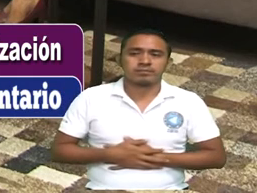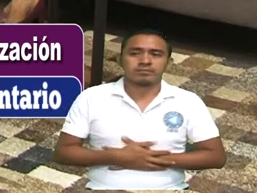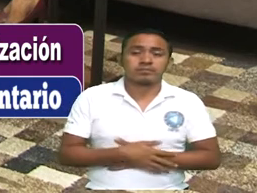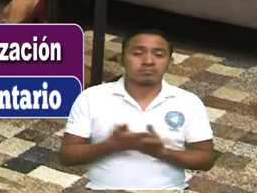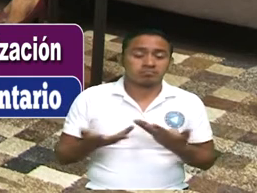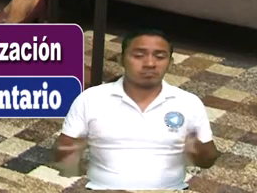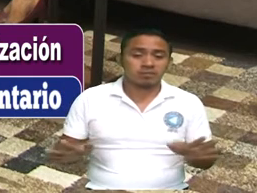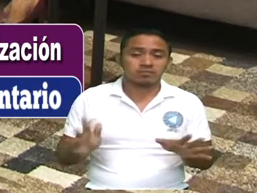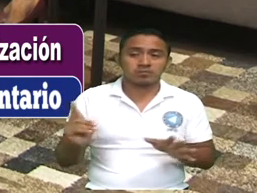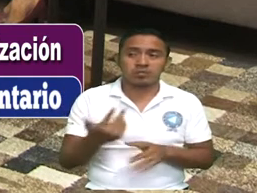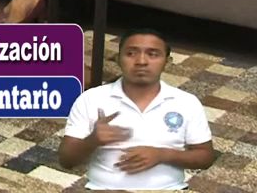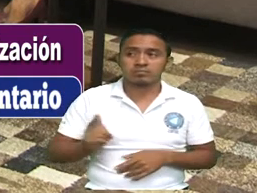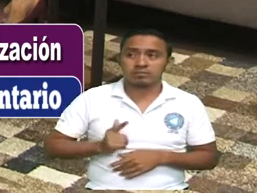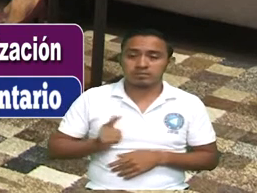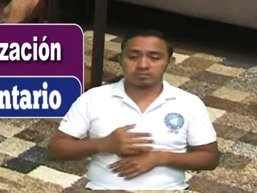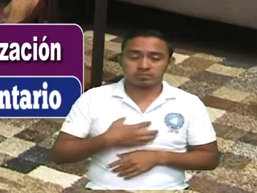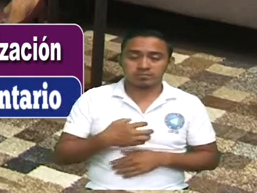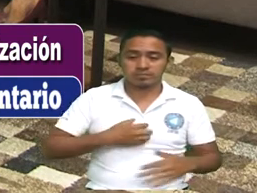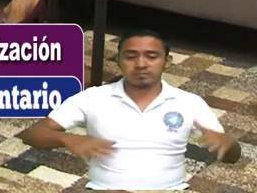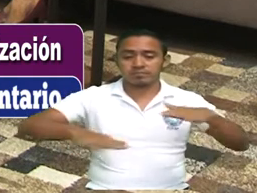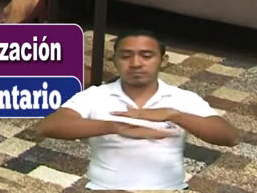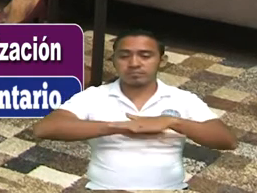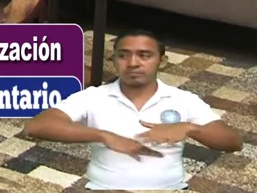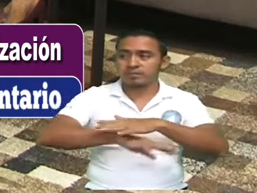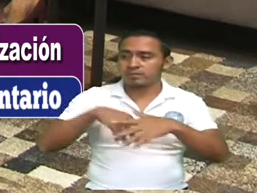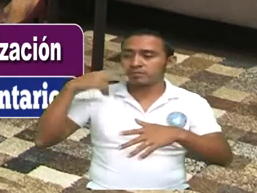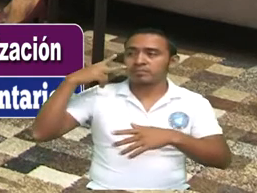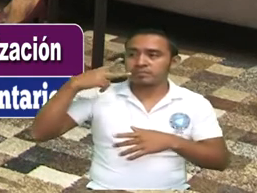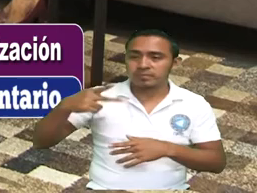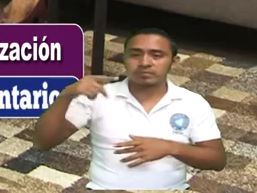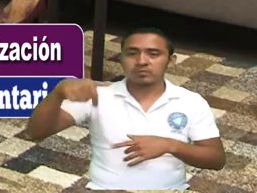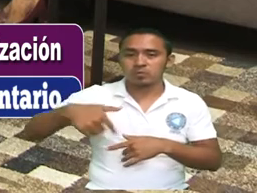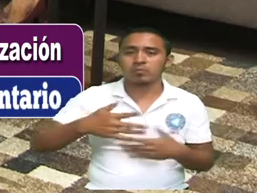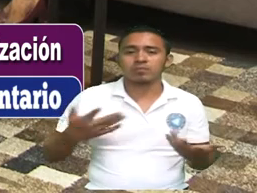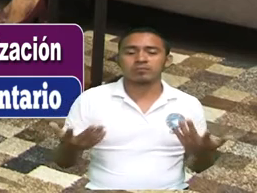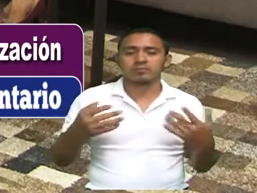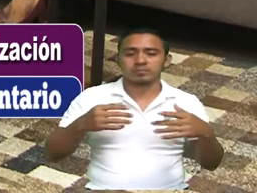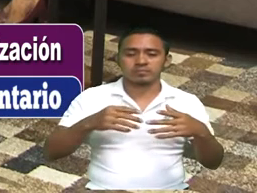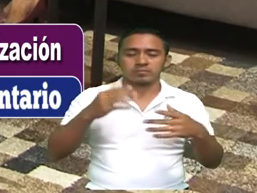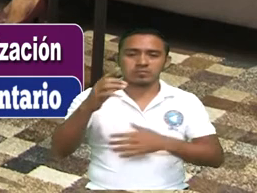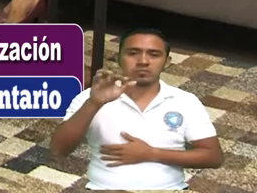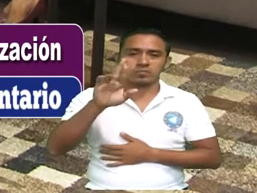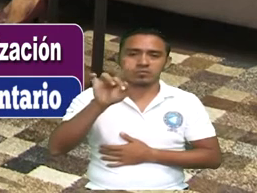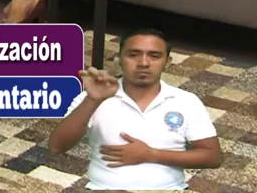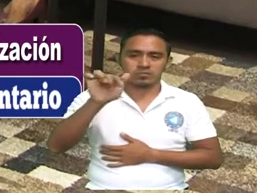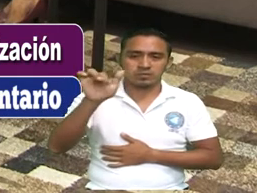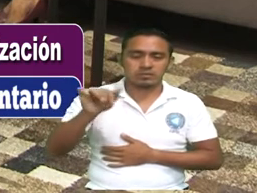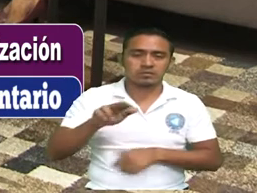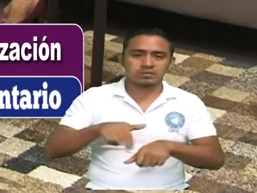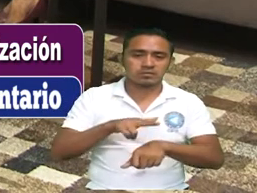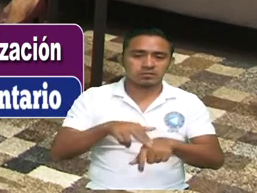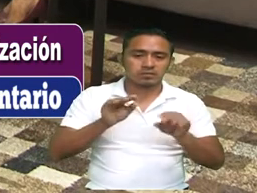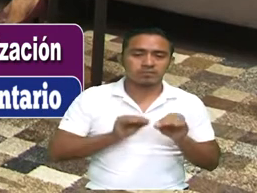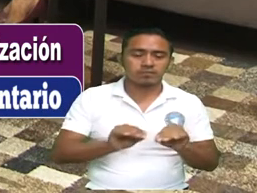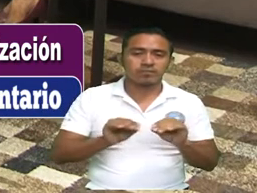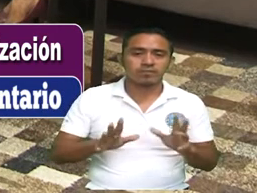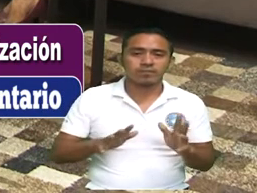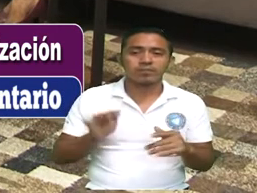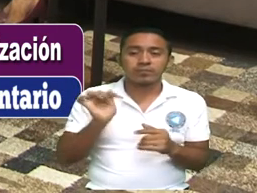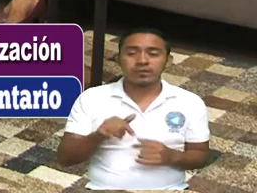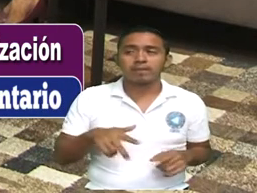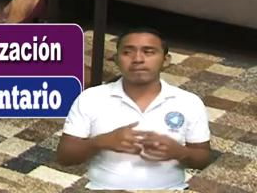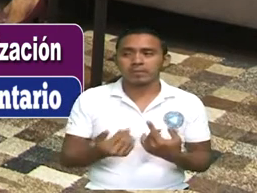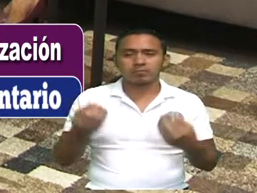así todo tiene su base, como lo vemos en la Cruzada Nacional de Alfabetización. De allí surgieron un montón